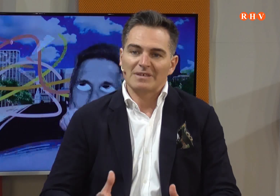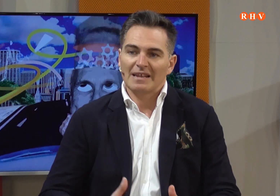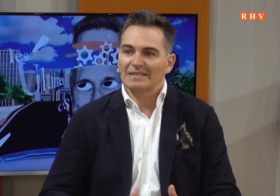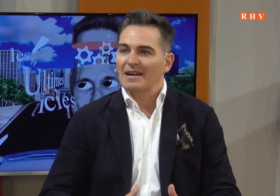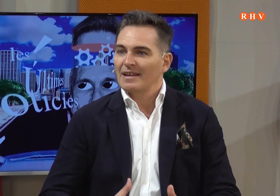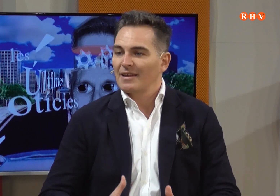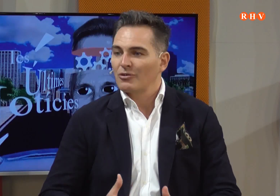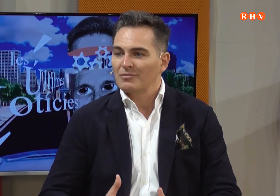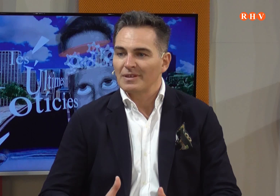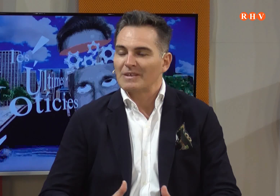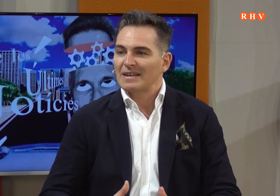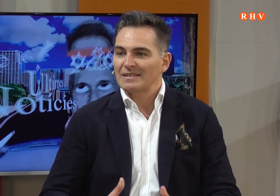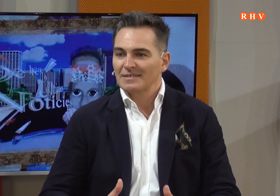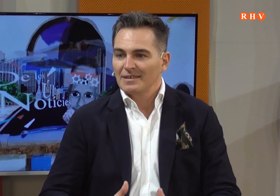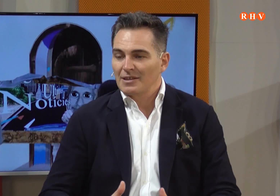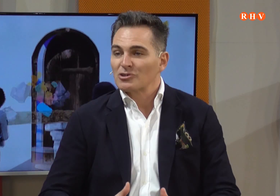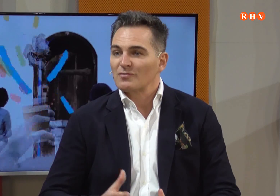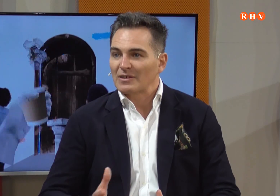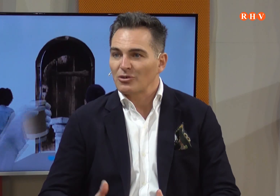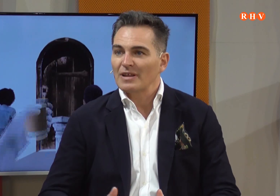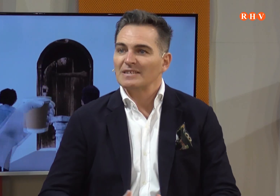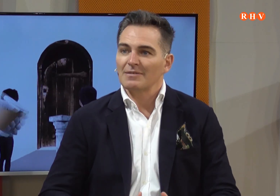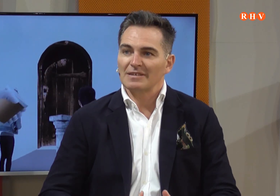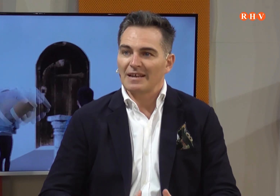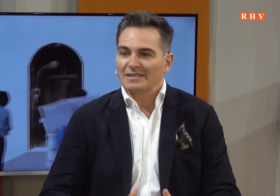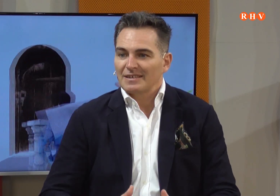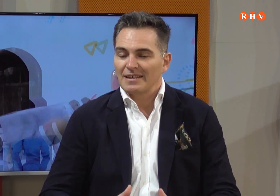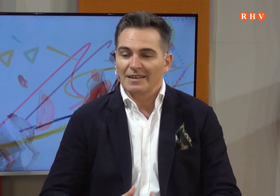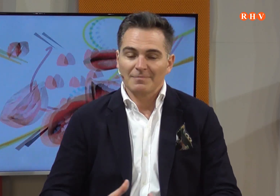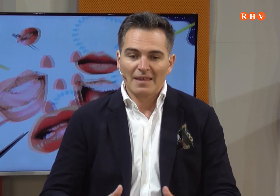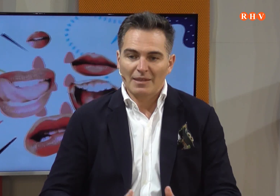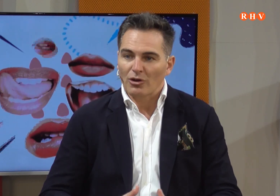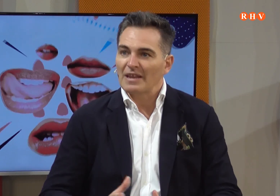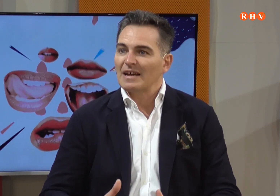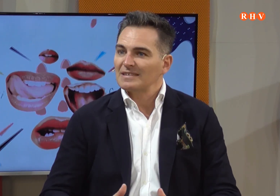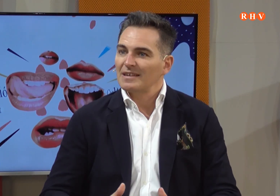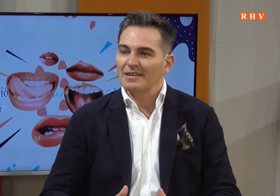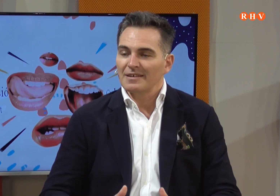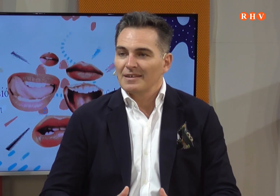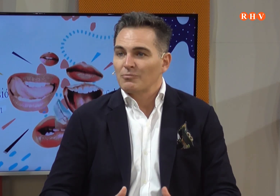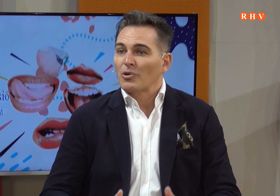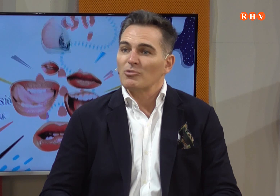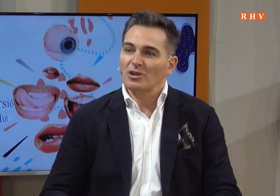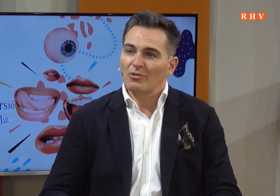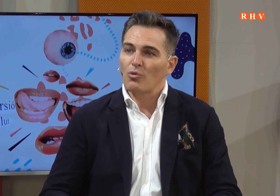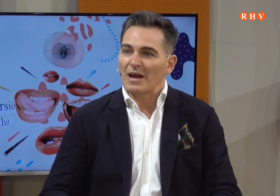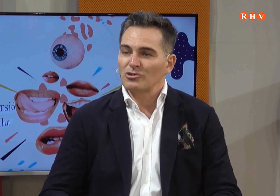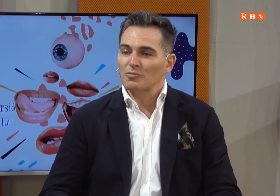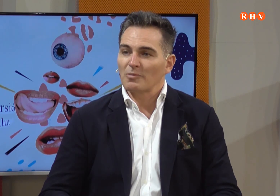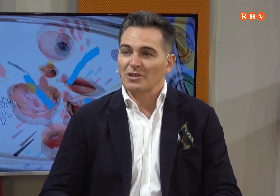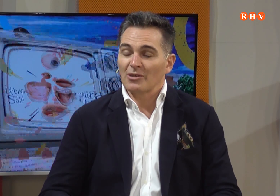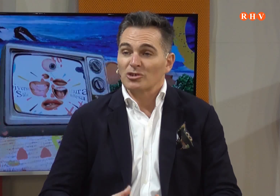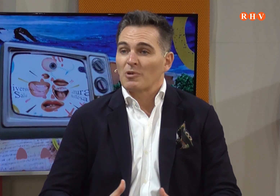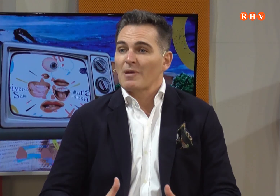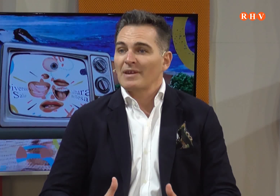a través de la sangre y con diversos factores y diversas citoquinas y podemos curar